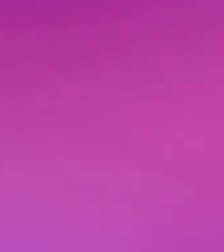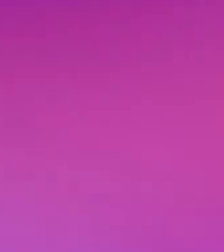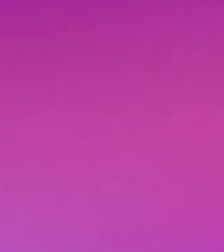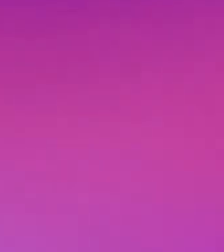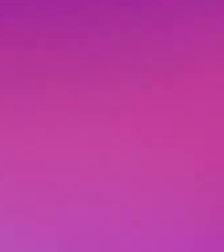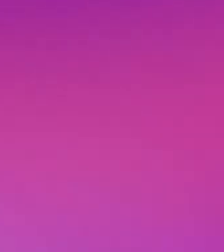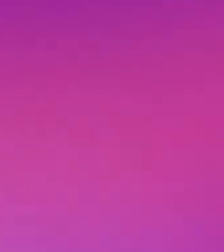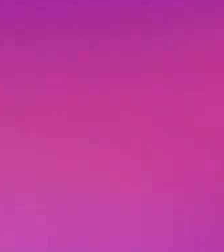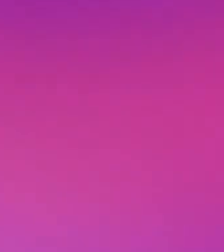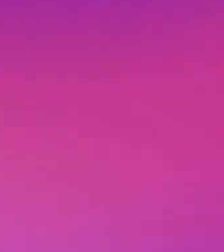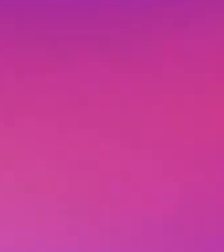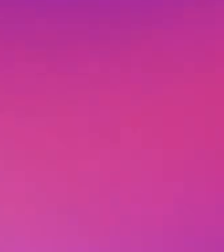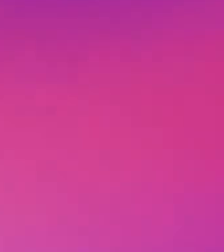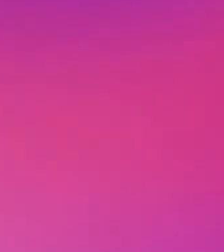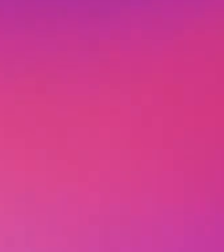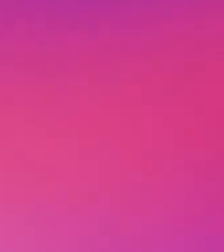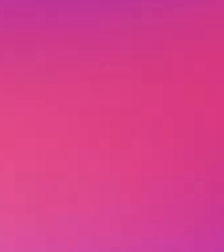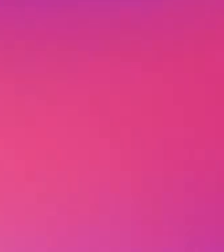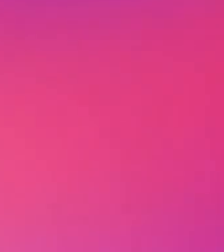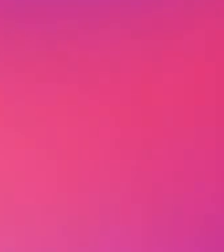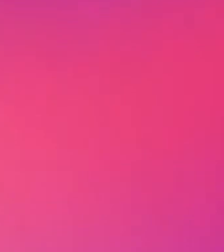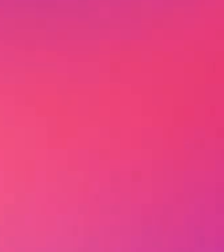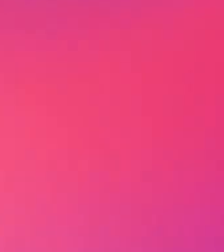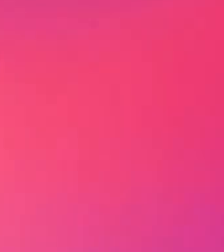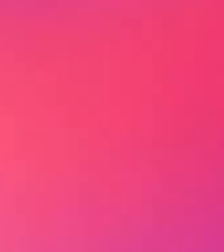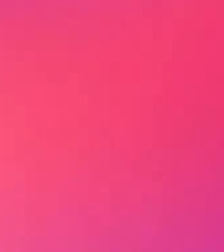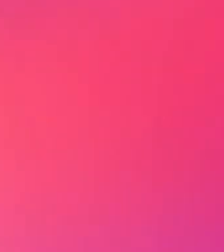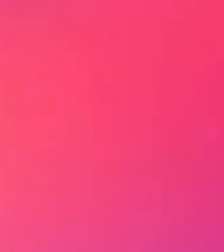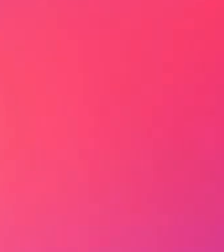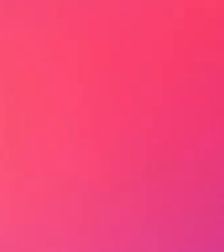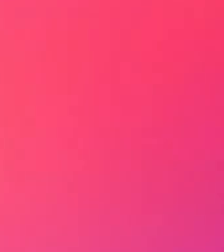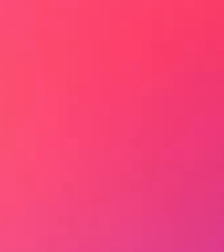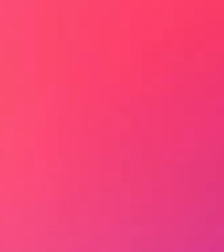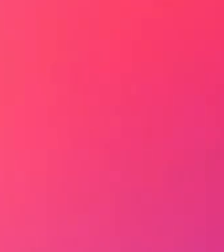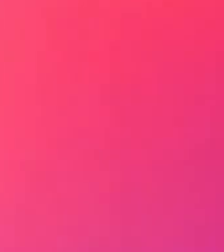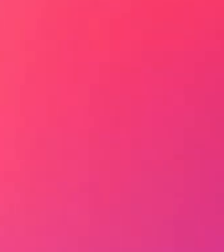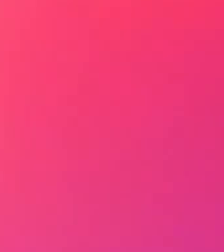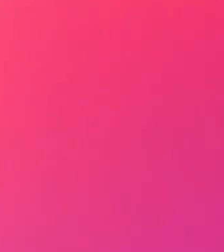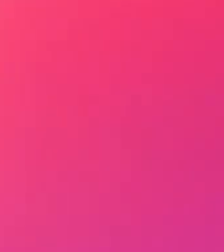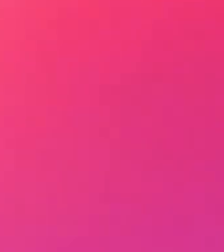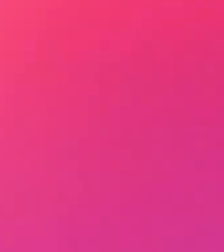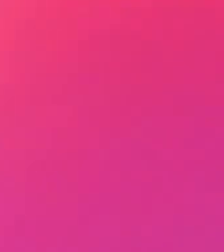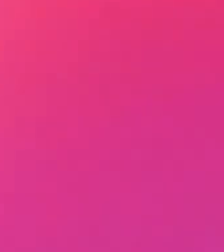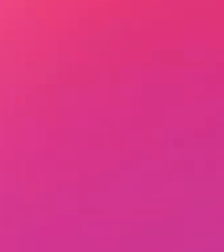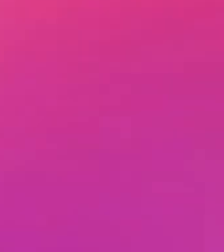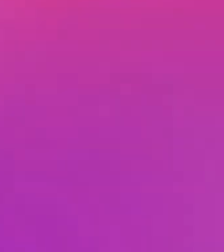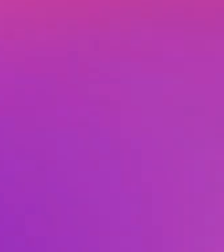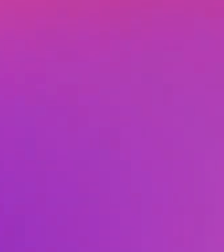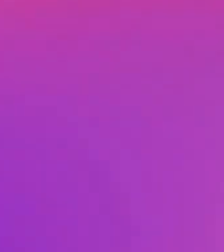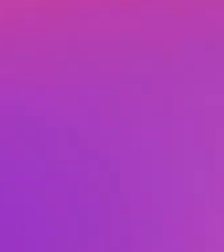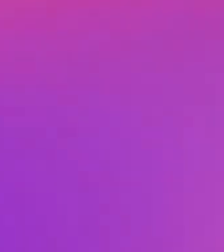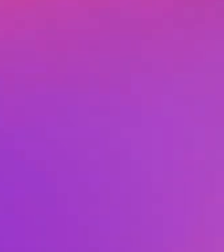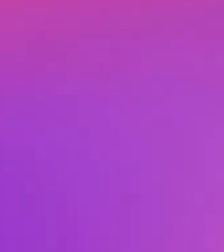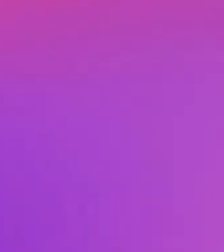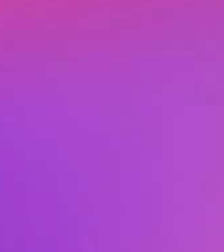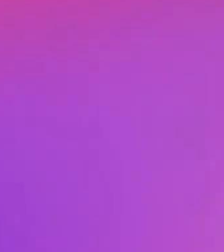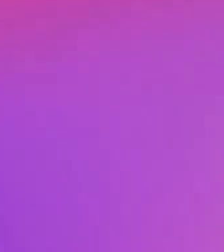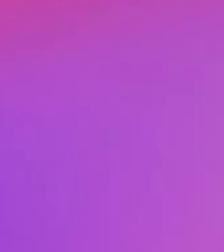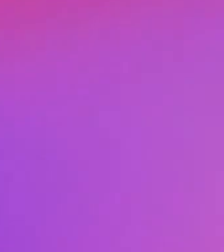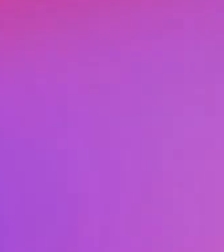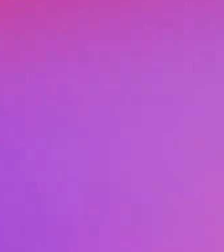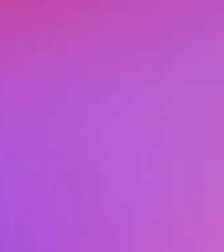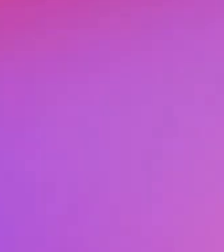autor. Si quieren leer otros ejemplos o reforzar algunos de los contenidos que hoy hemos explicado, les invito a que revisen